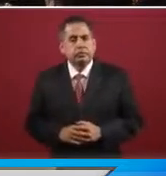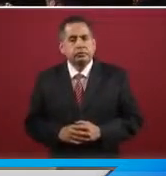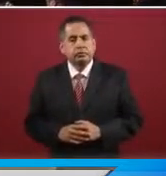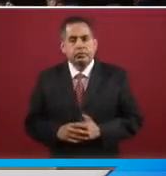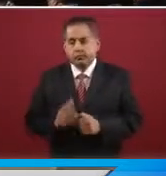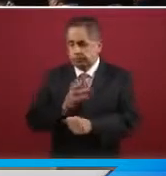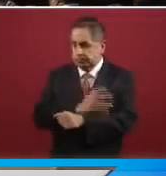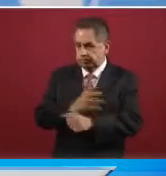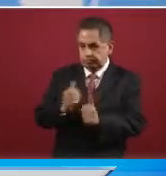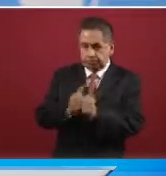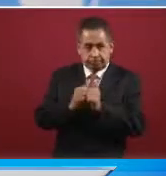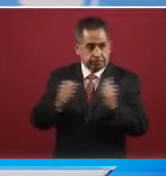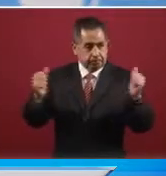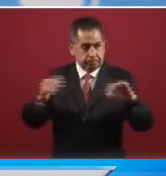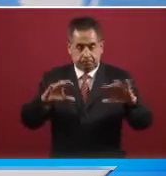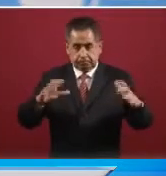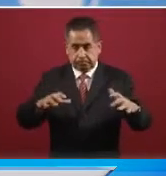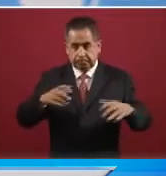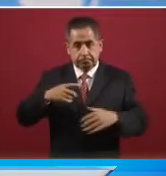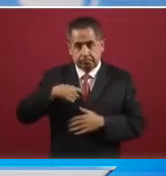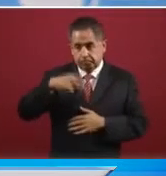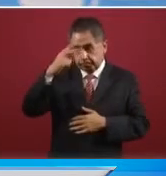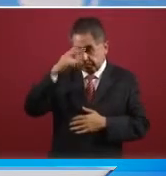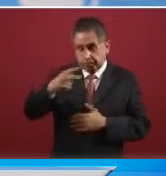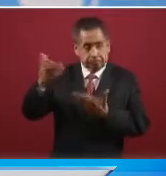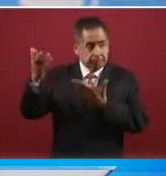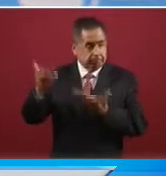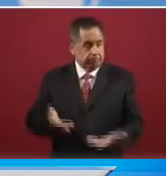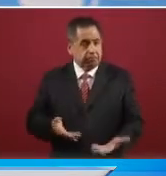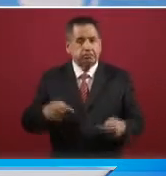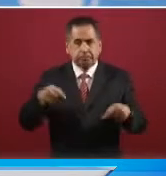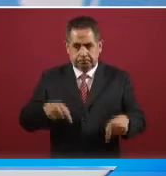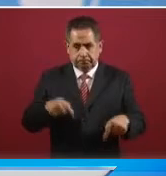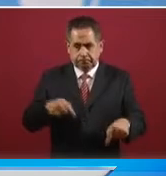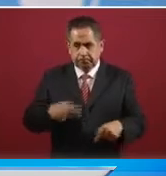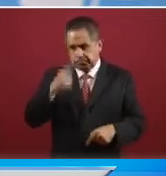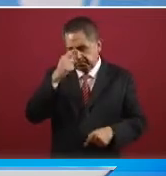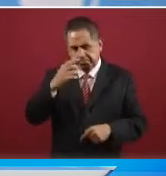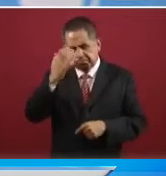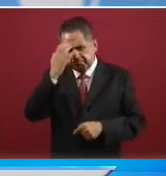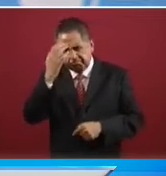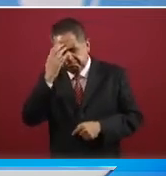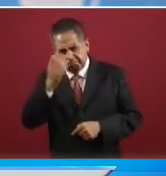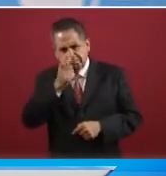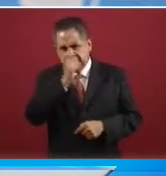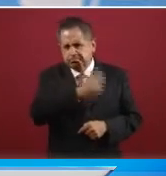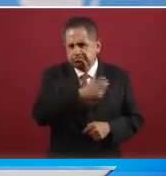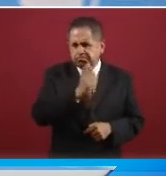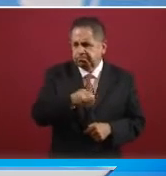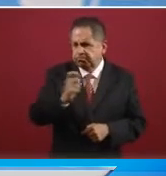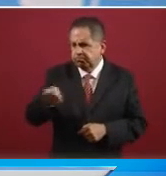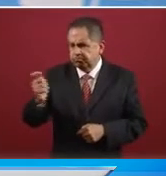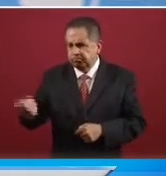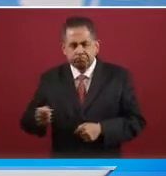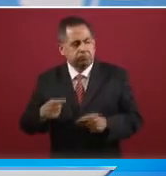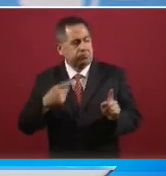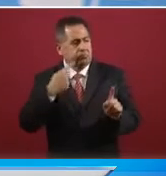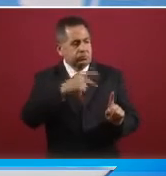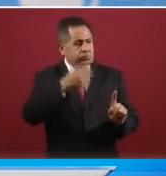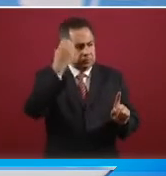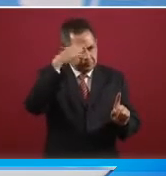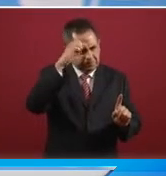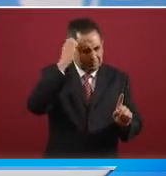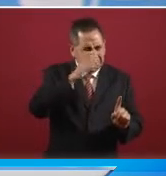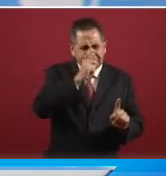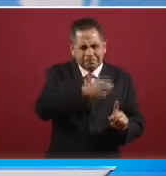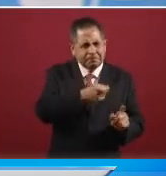dólares a más de 22 familias multimillonarias con una acumulación cerca de 48,000 millones de dólares, con lo que se amplió la brecha de desigualdad.